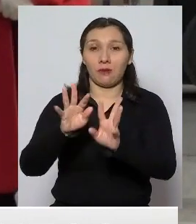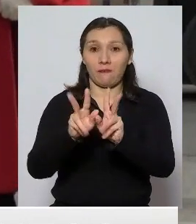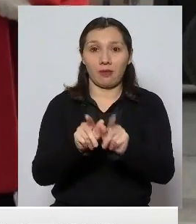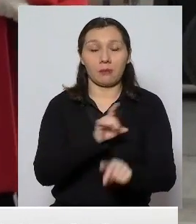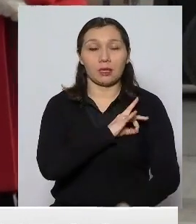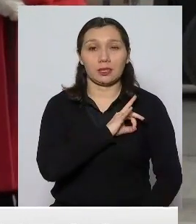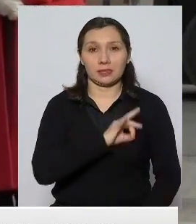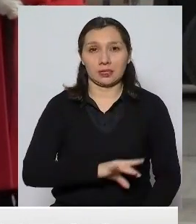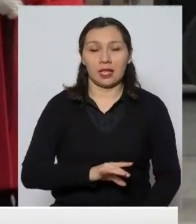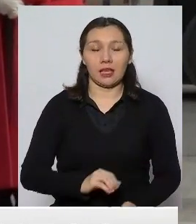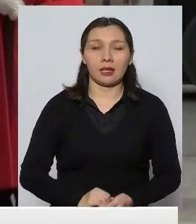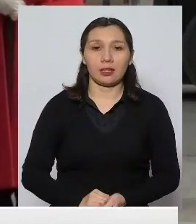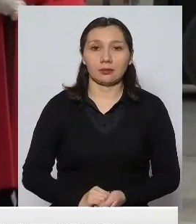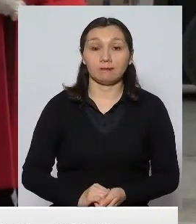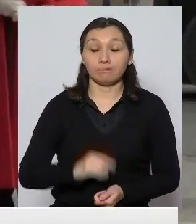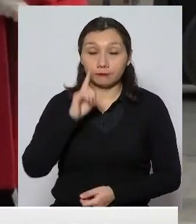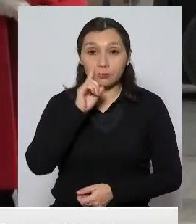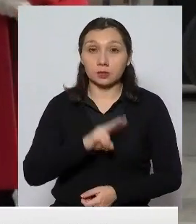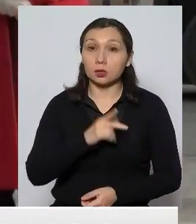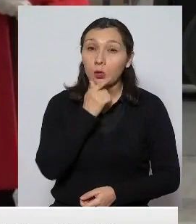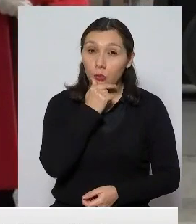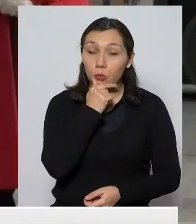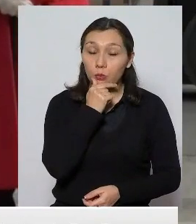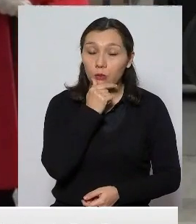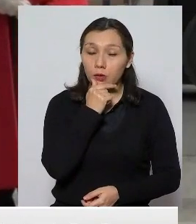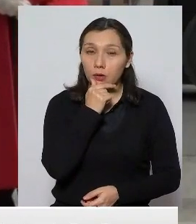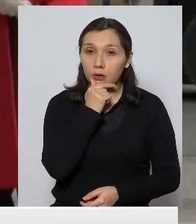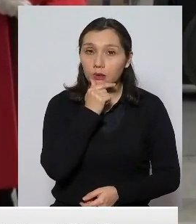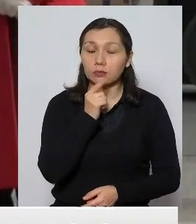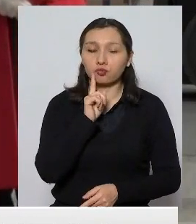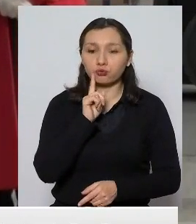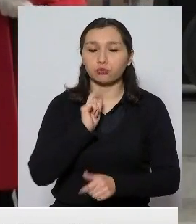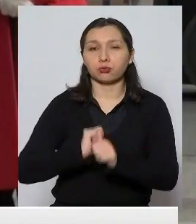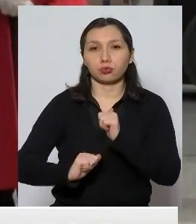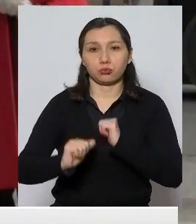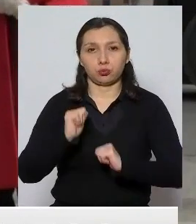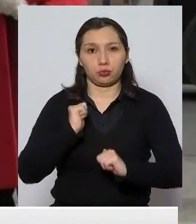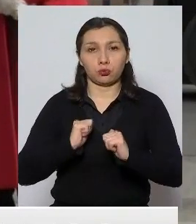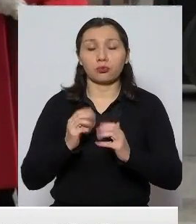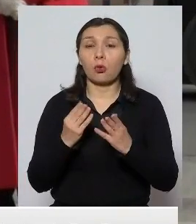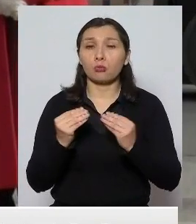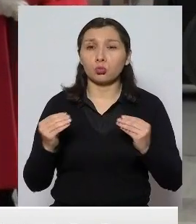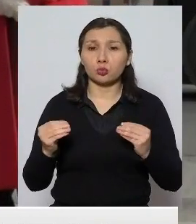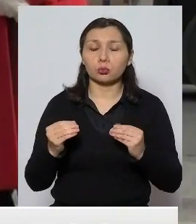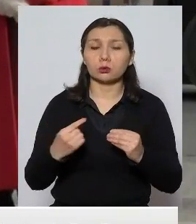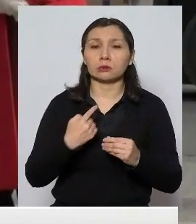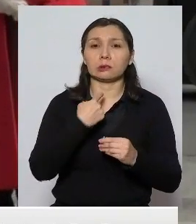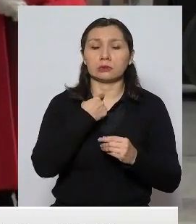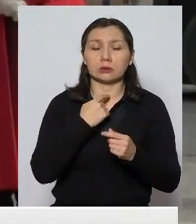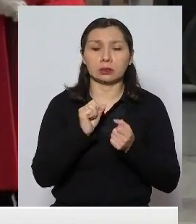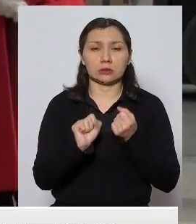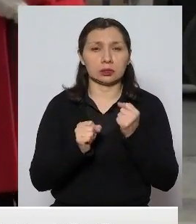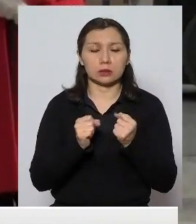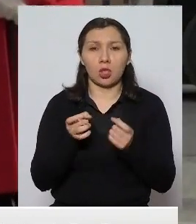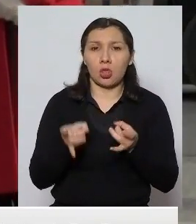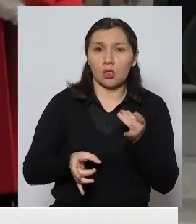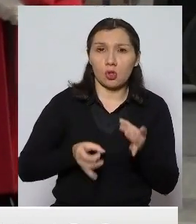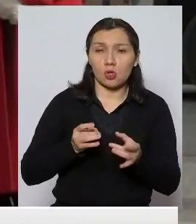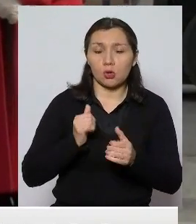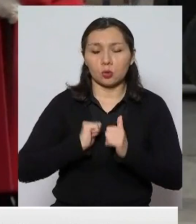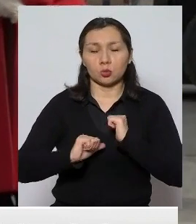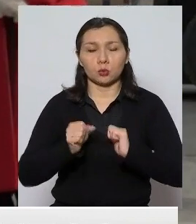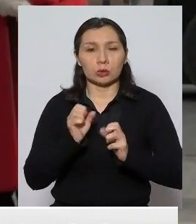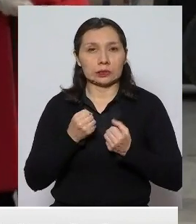familias chilenas que sin duda están sufriendo muchas privaciones, muchos dolores, muchas